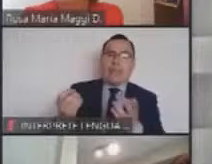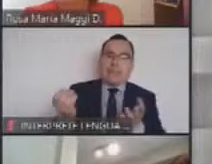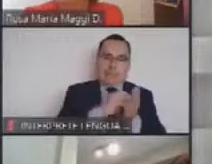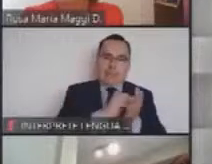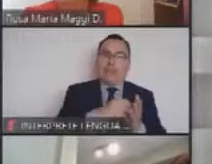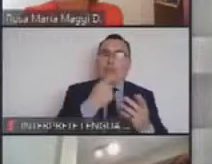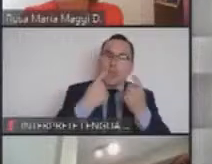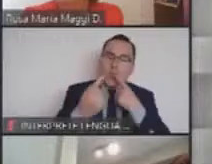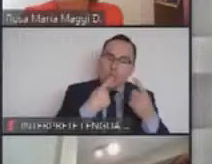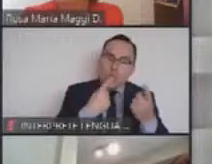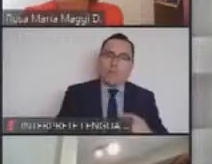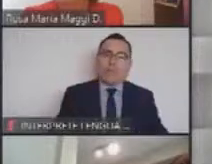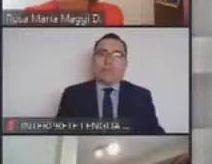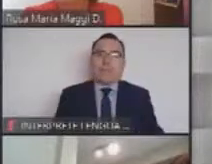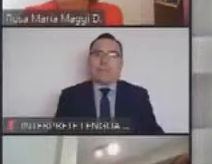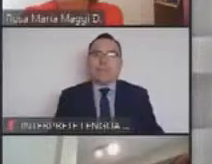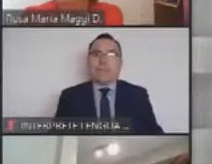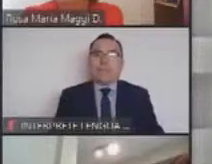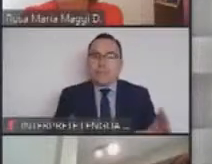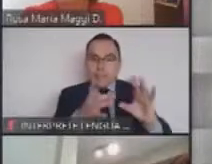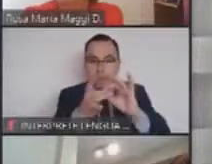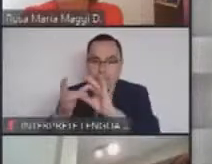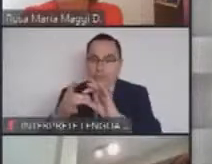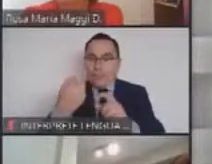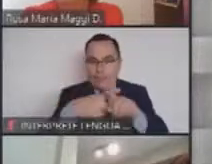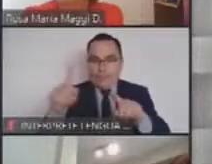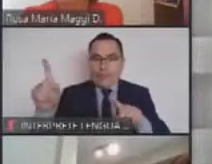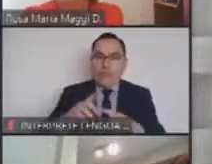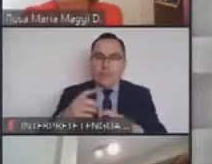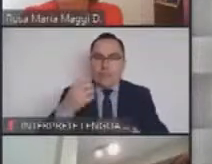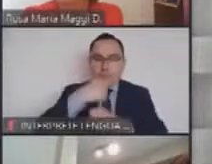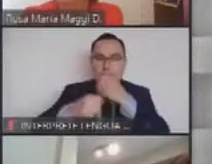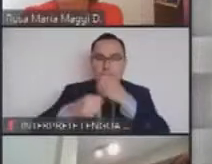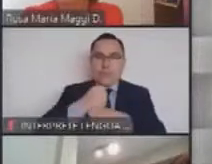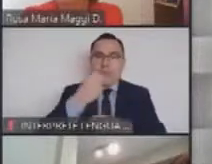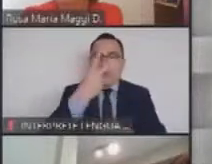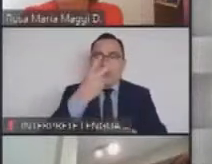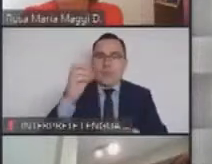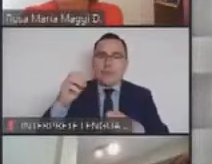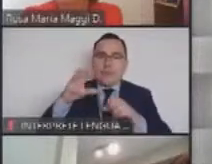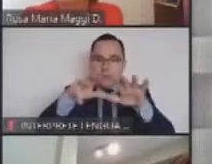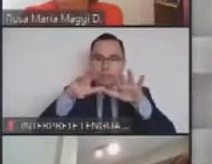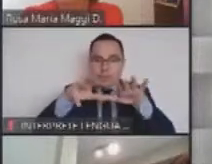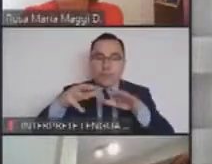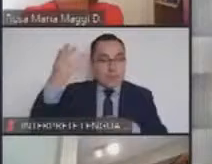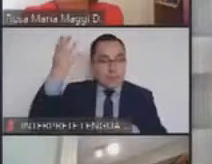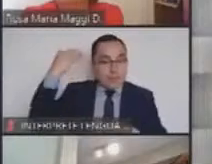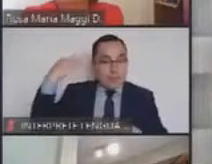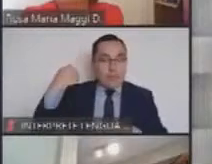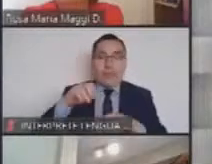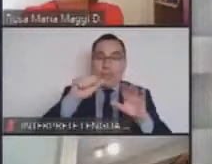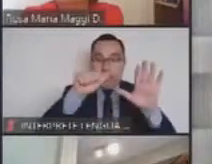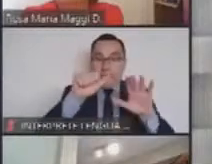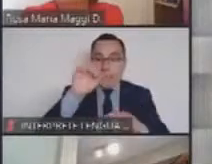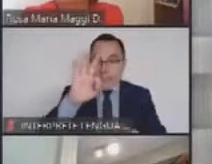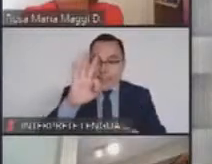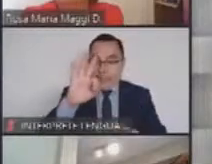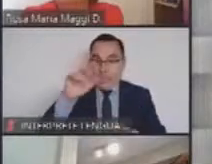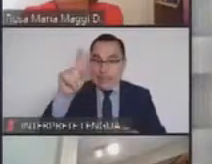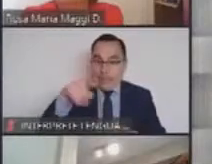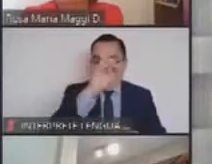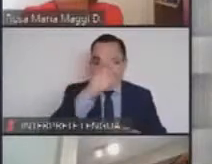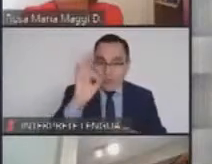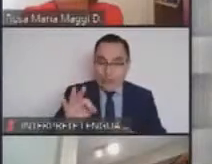Enseguida, se puede mencionar que en el año pasado, en el año 2019, el 63% de los